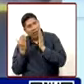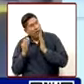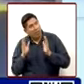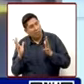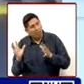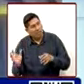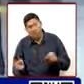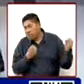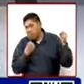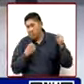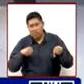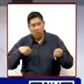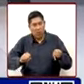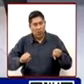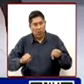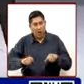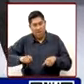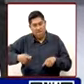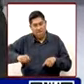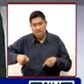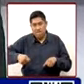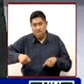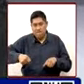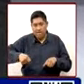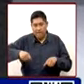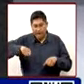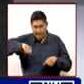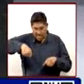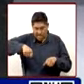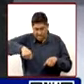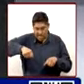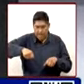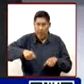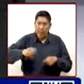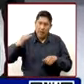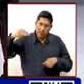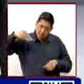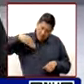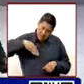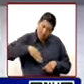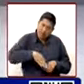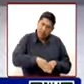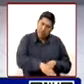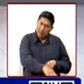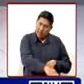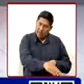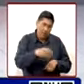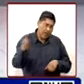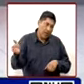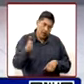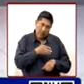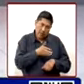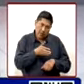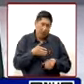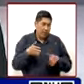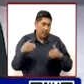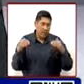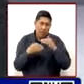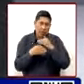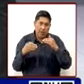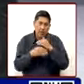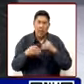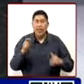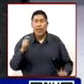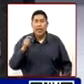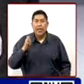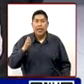es. Se llevan la motocicleta, logran encenderla. En una calle de bajada, ojo, ¿no? Adyacente a la Tejada, Sorzado,